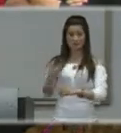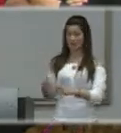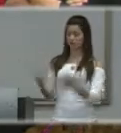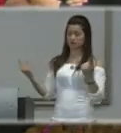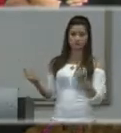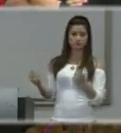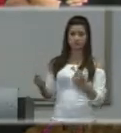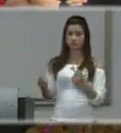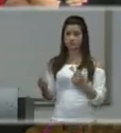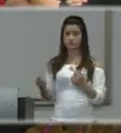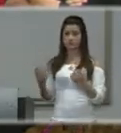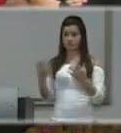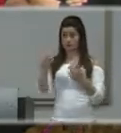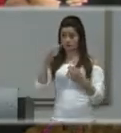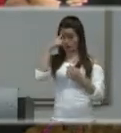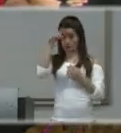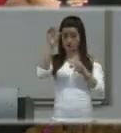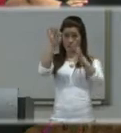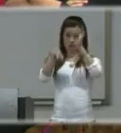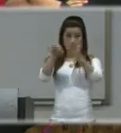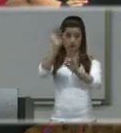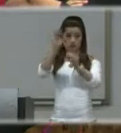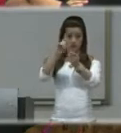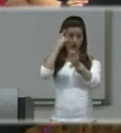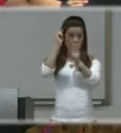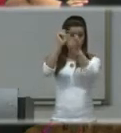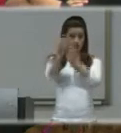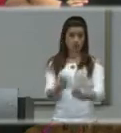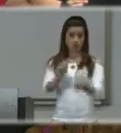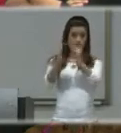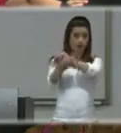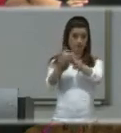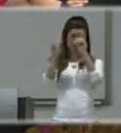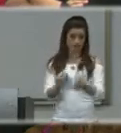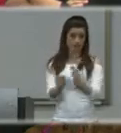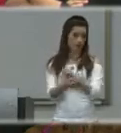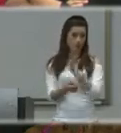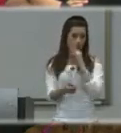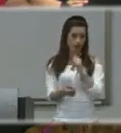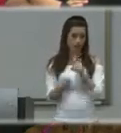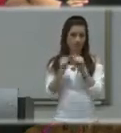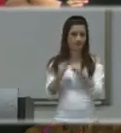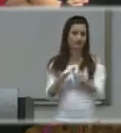jurídico, porque si el guarda toma la decisión, el guarda tomó la decisión y es la persona autorizada. ¿Sí?